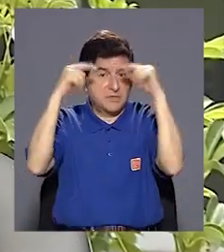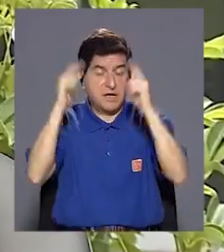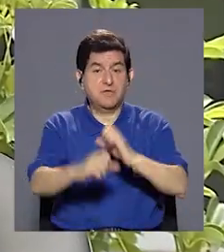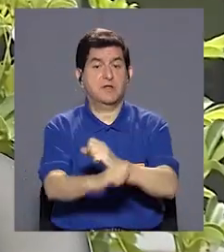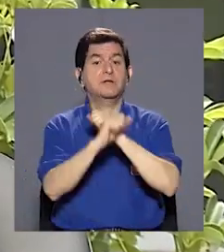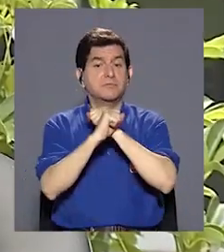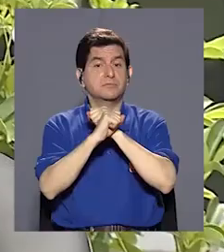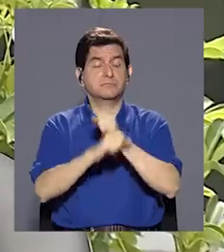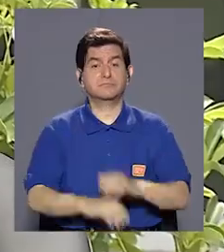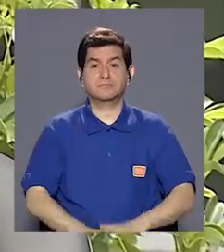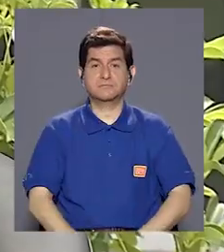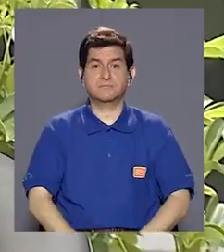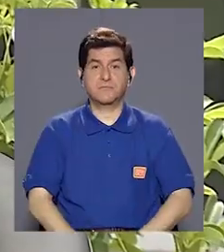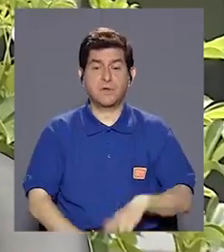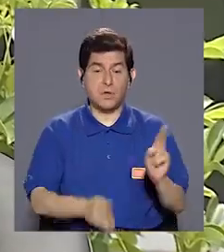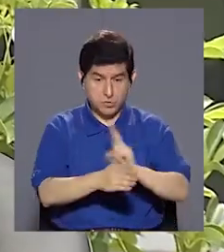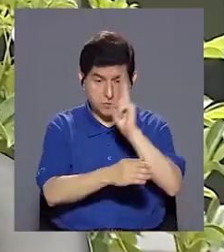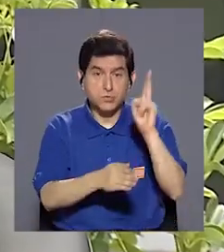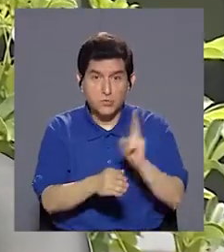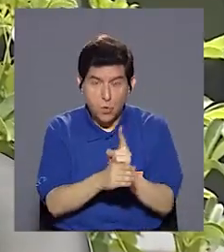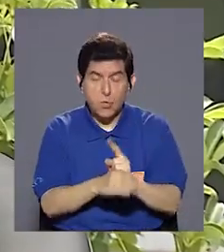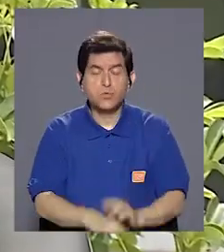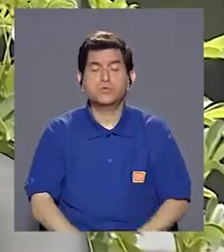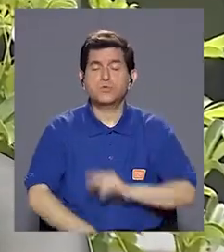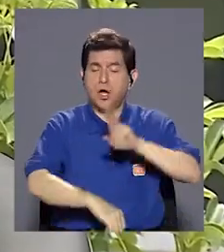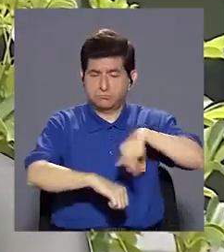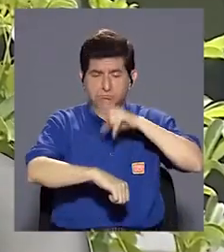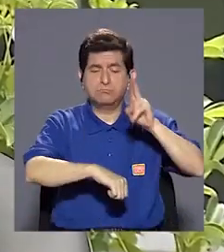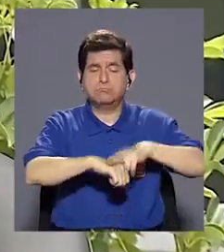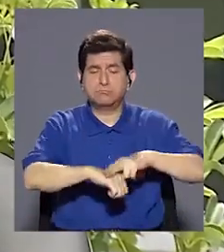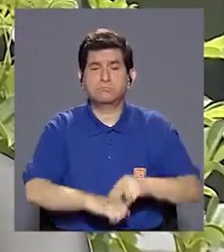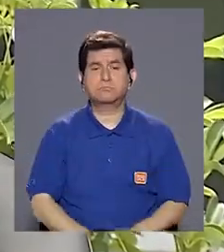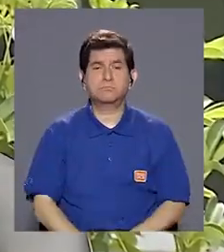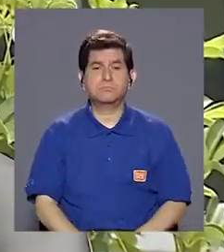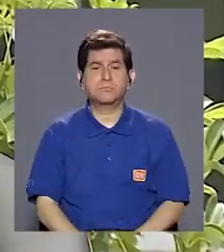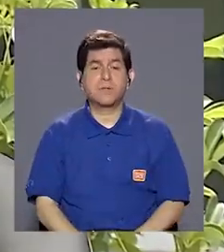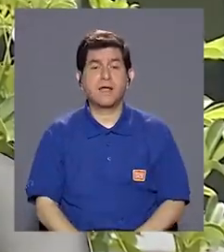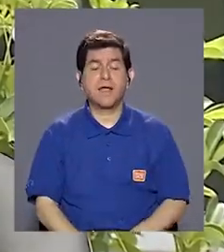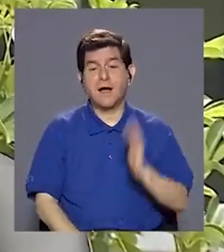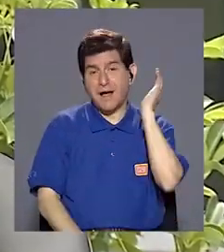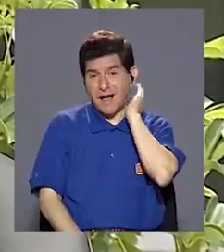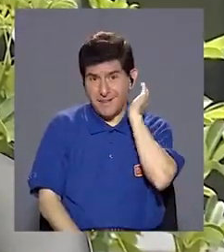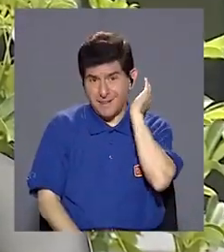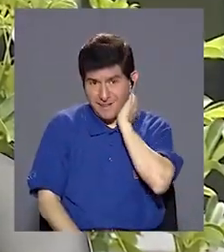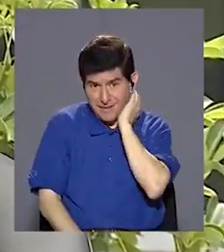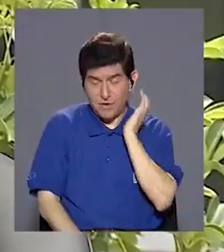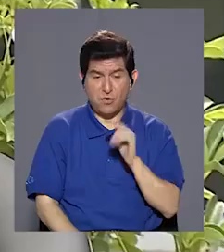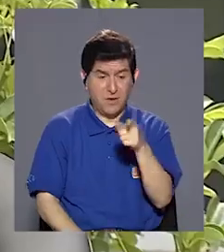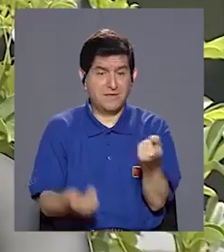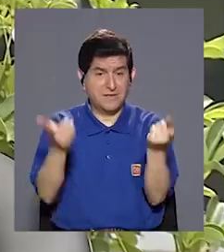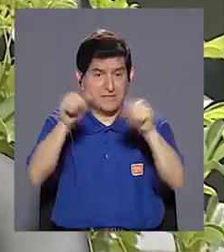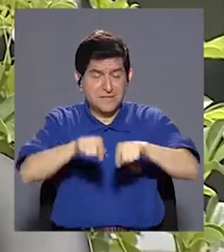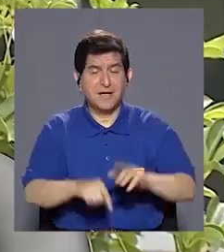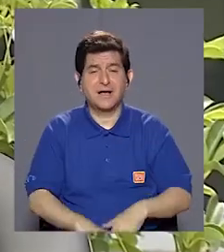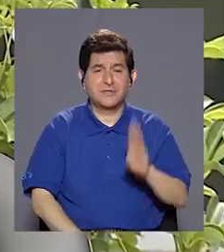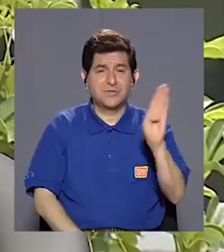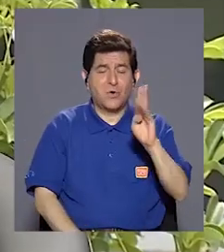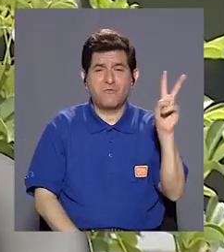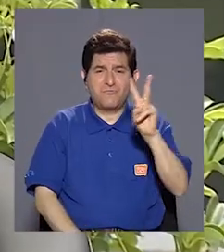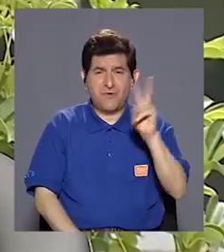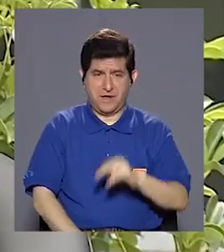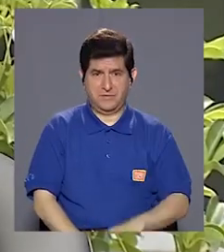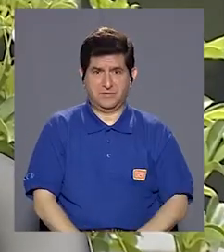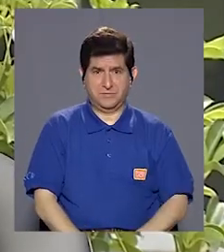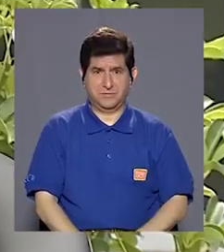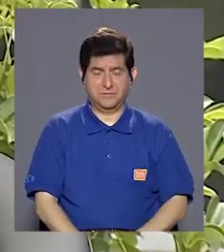efectividad y la seguridad. Entonces, usarlas con frecuencia también es efectivo porque el alcohol agarra las bacterias y los